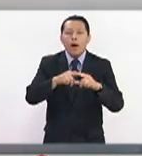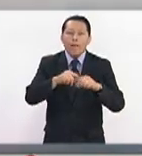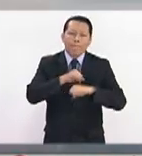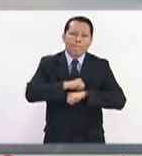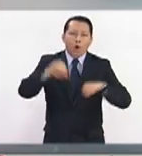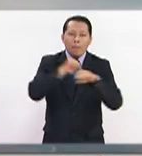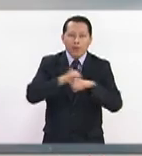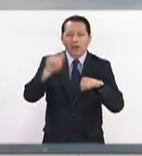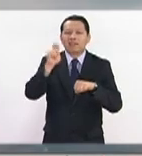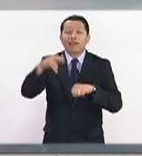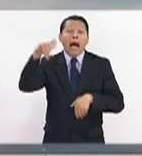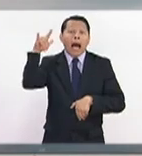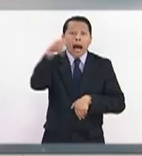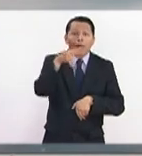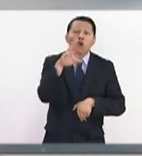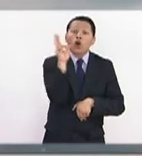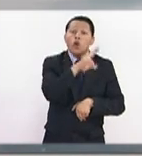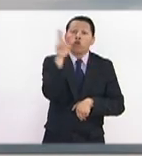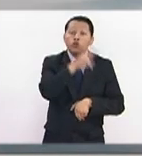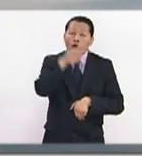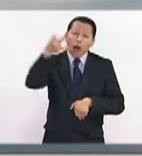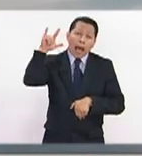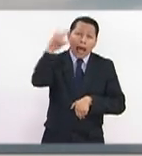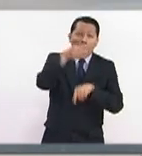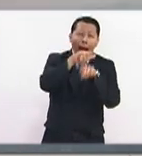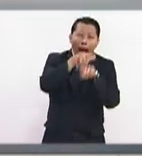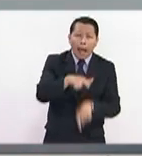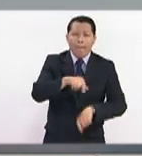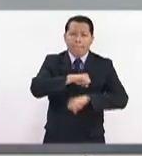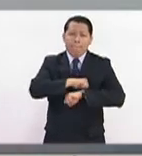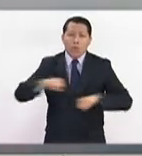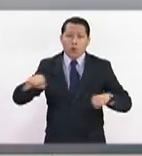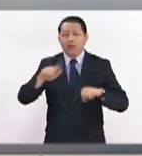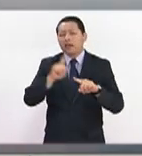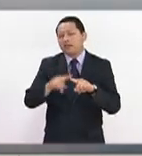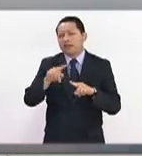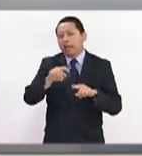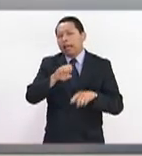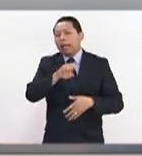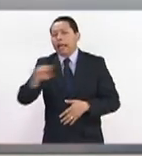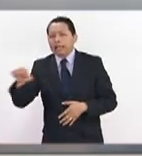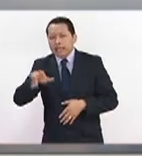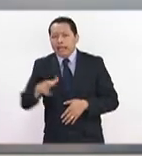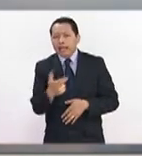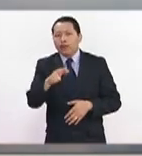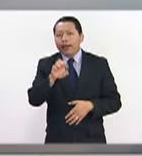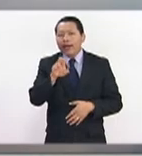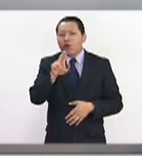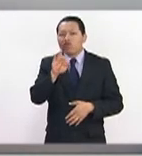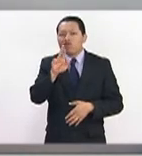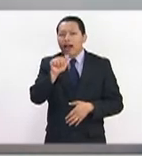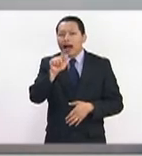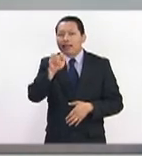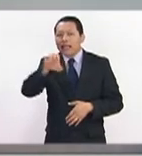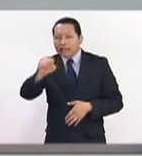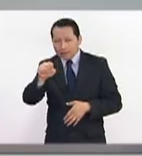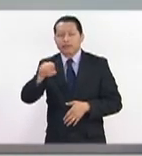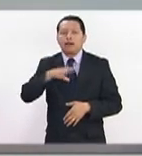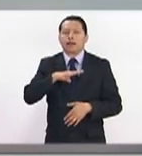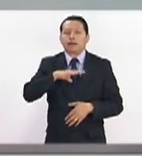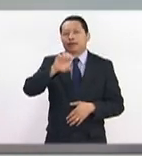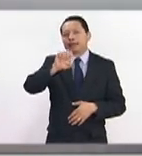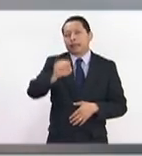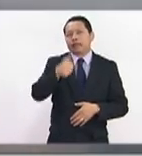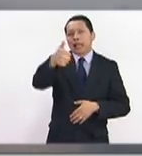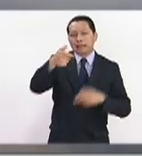supuestos aviones rusos sobre la localidad de Al-Shafa, ubicada al este del río Éufrates. Después de esto, se elevó a